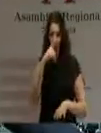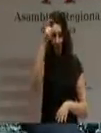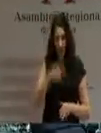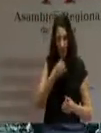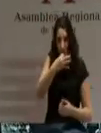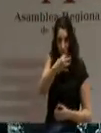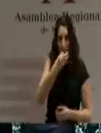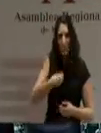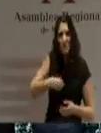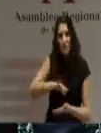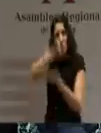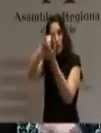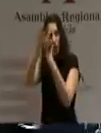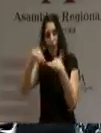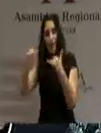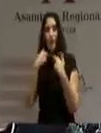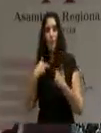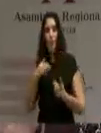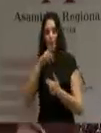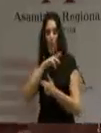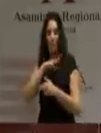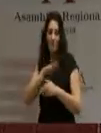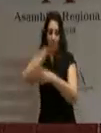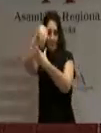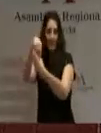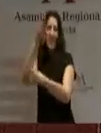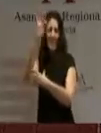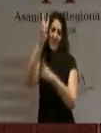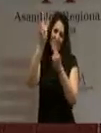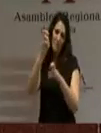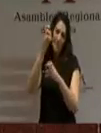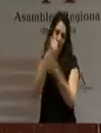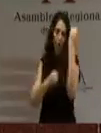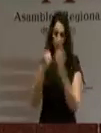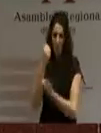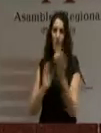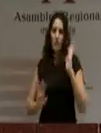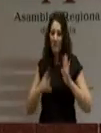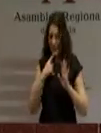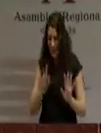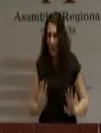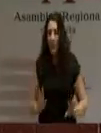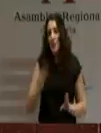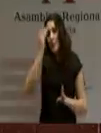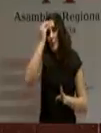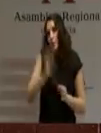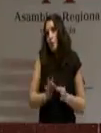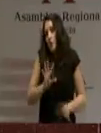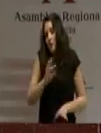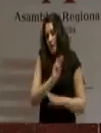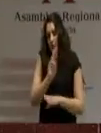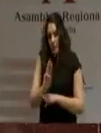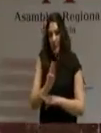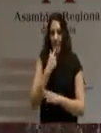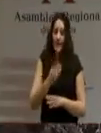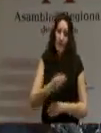Diputados y que además lleva los temas económicos, yo creo que por suerte para el Grupo Popular y por desgracia para el